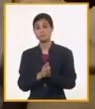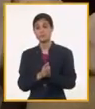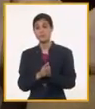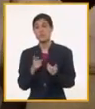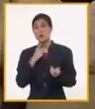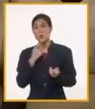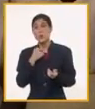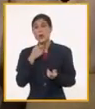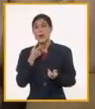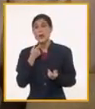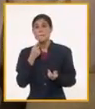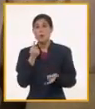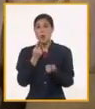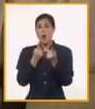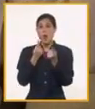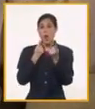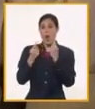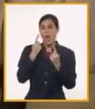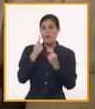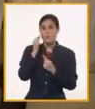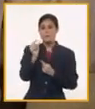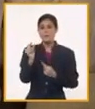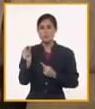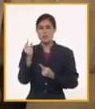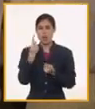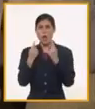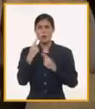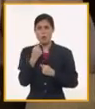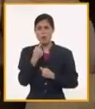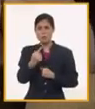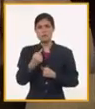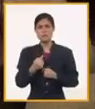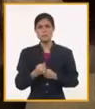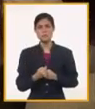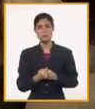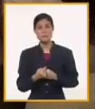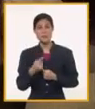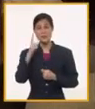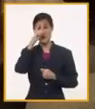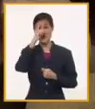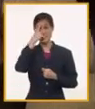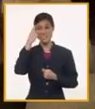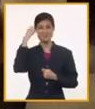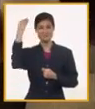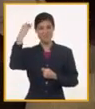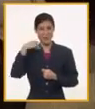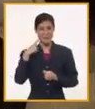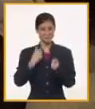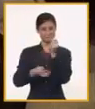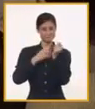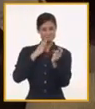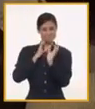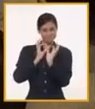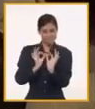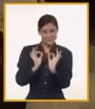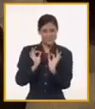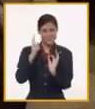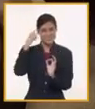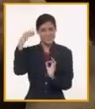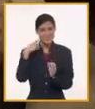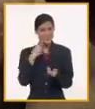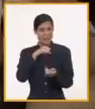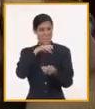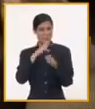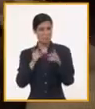qué alguien le había dicho algo ya. Ya sabía. Pero no lo tenía oficializado, parece. Parece que alguien le había dicho algo ya. Pero